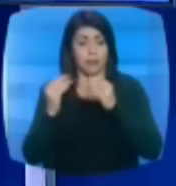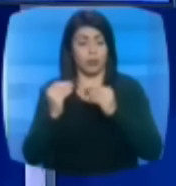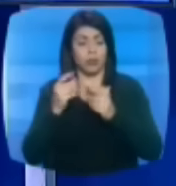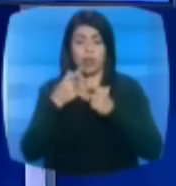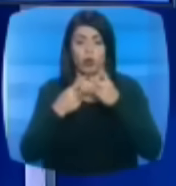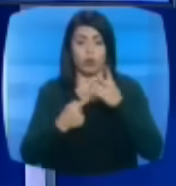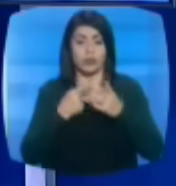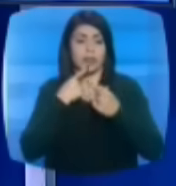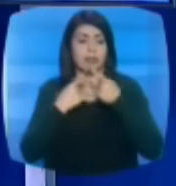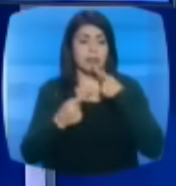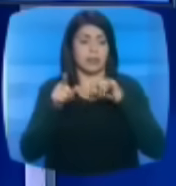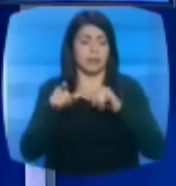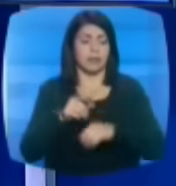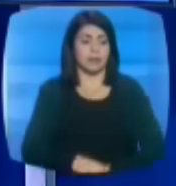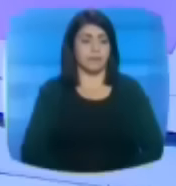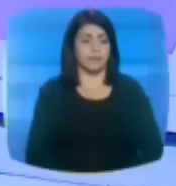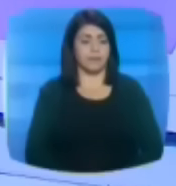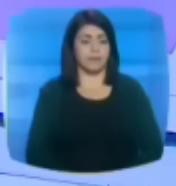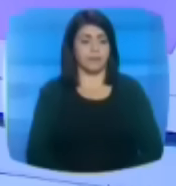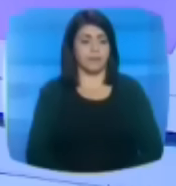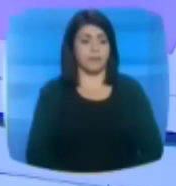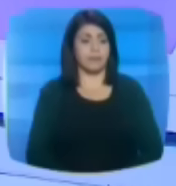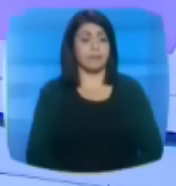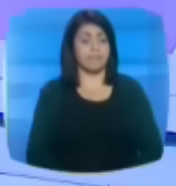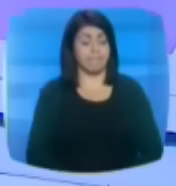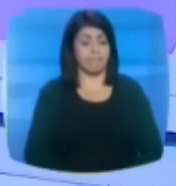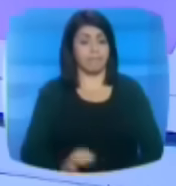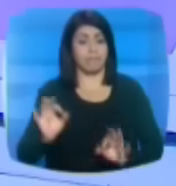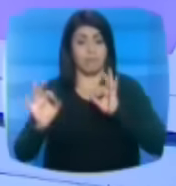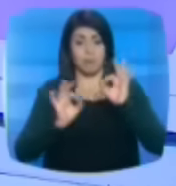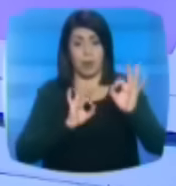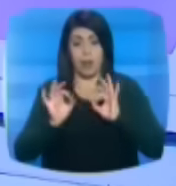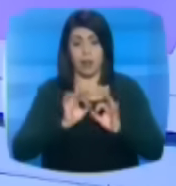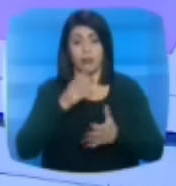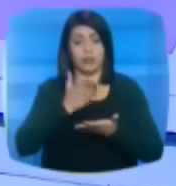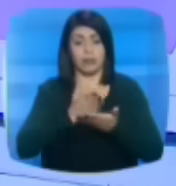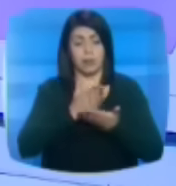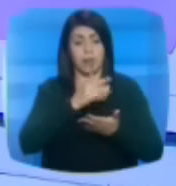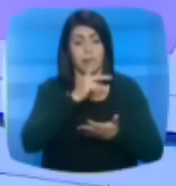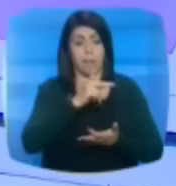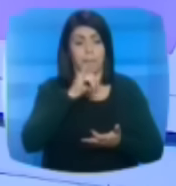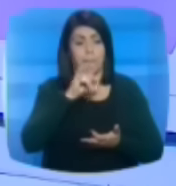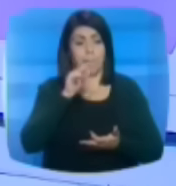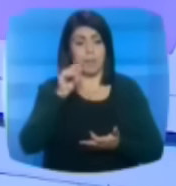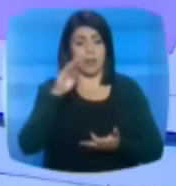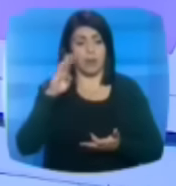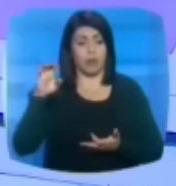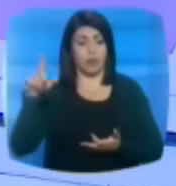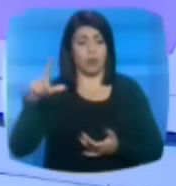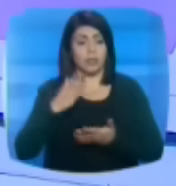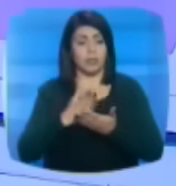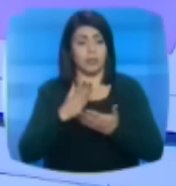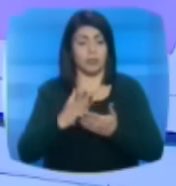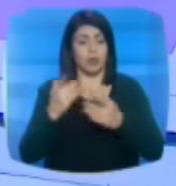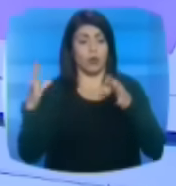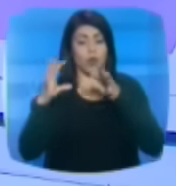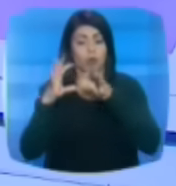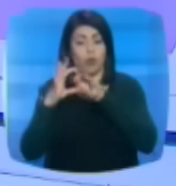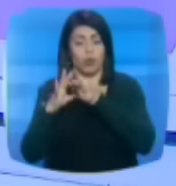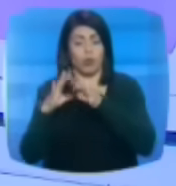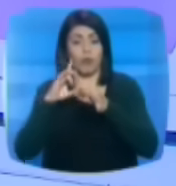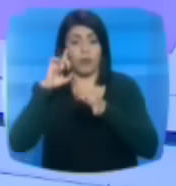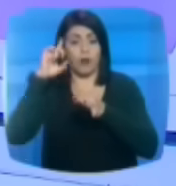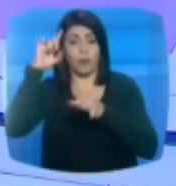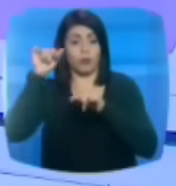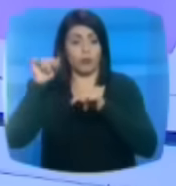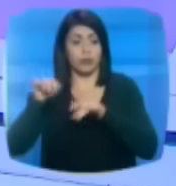muchísimos comentarios acerca de la misma. Me parece que es muy hábil Pitbull porque siempre hace remix, pero también siempre hace duetos con gente muy famosa.